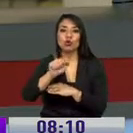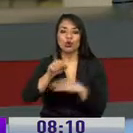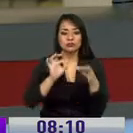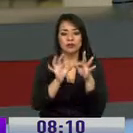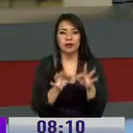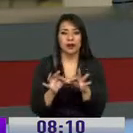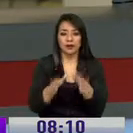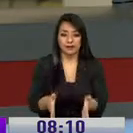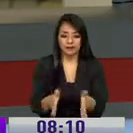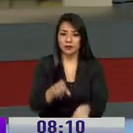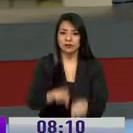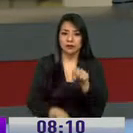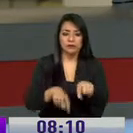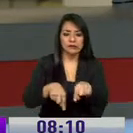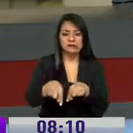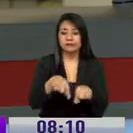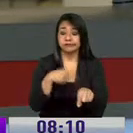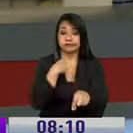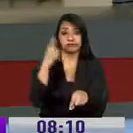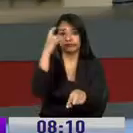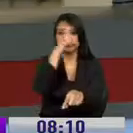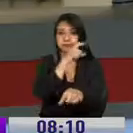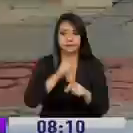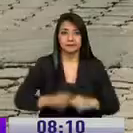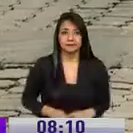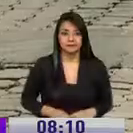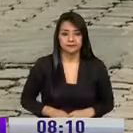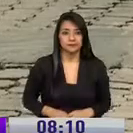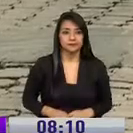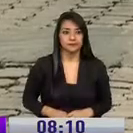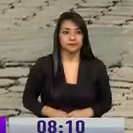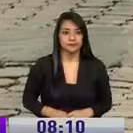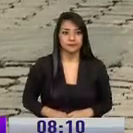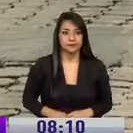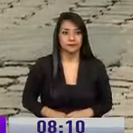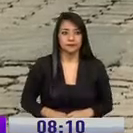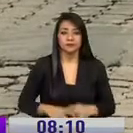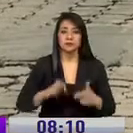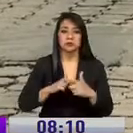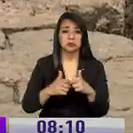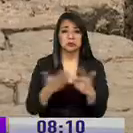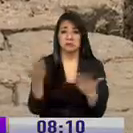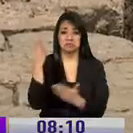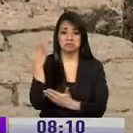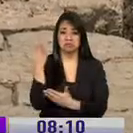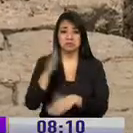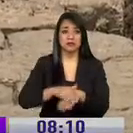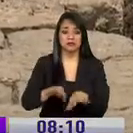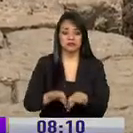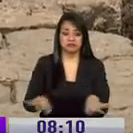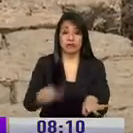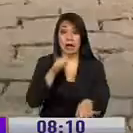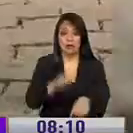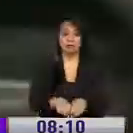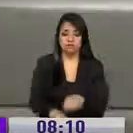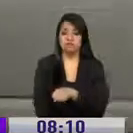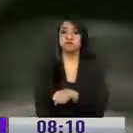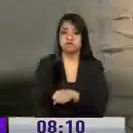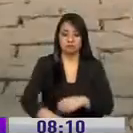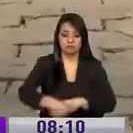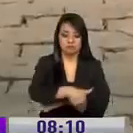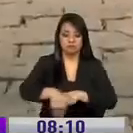vía dificulta el tránsito vehicular en la zona. El problema se habría originado por una fuga de agua que se produjo entre las calles